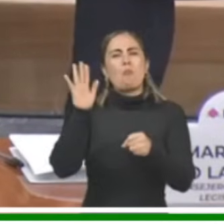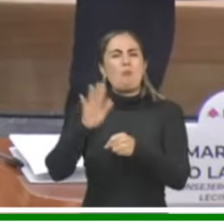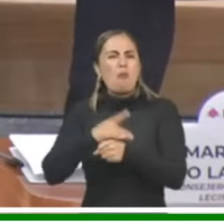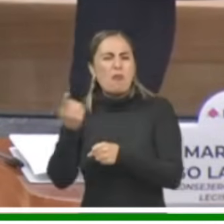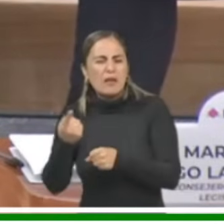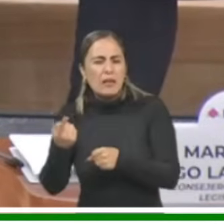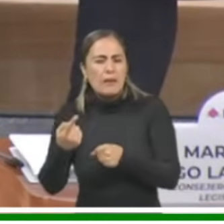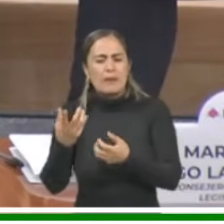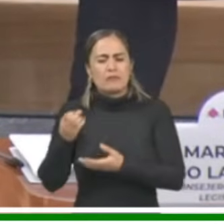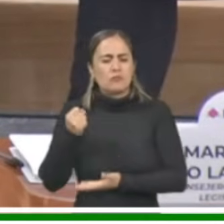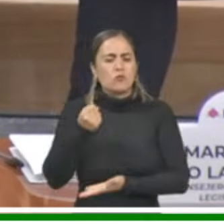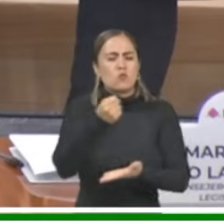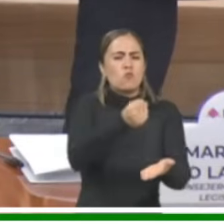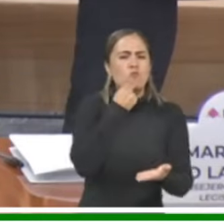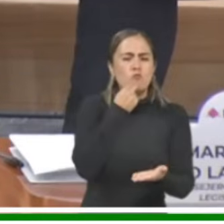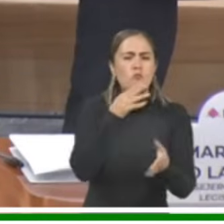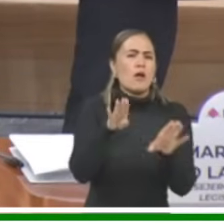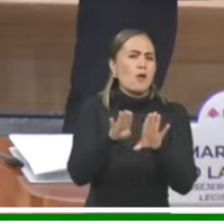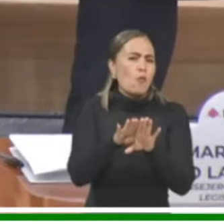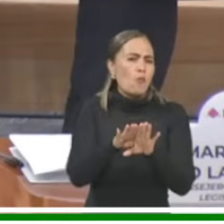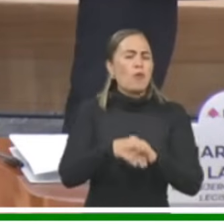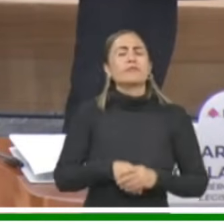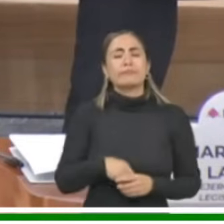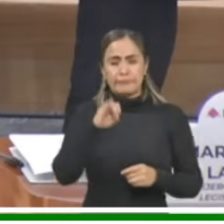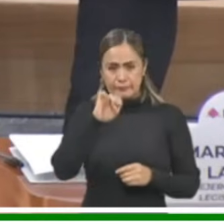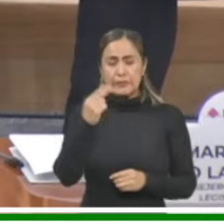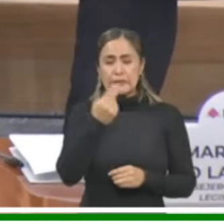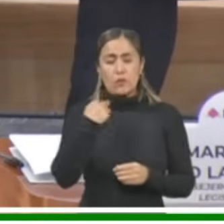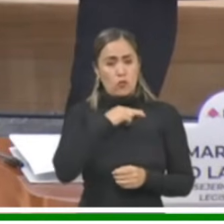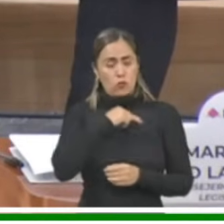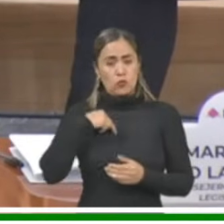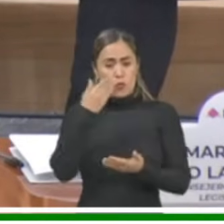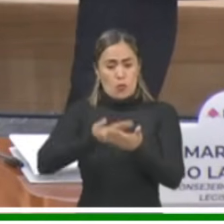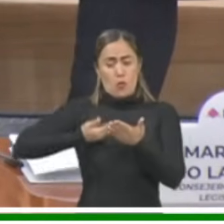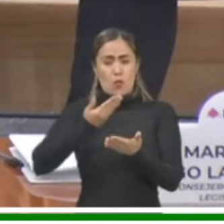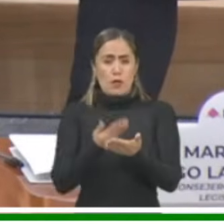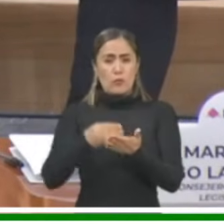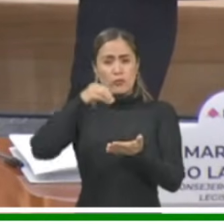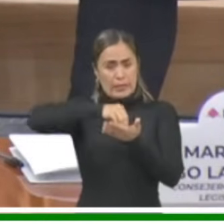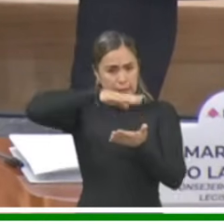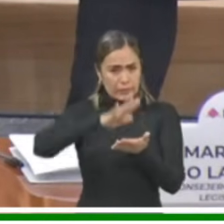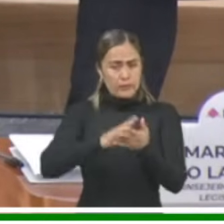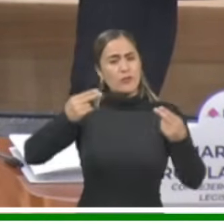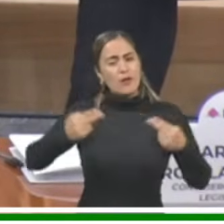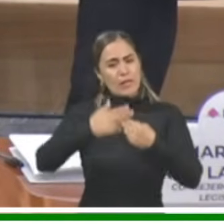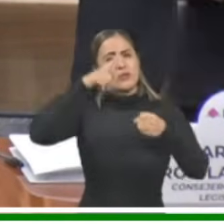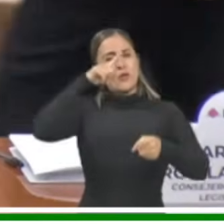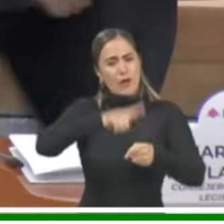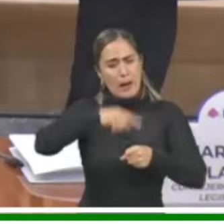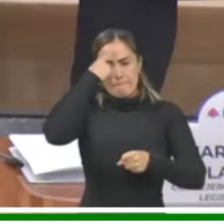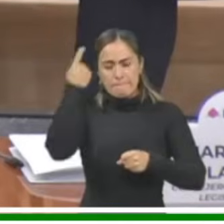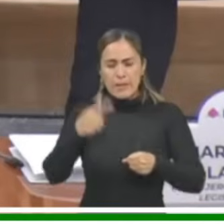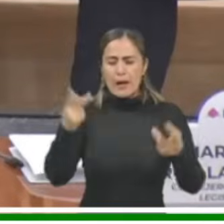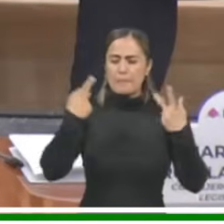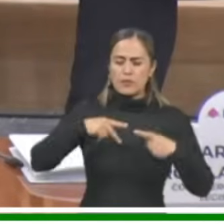de los recursos. Por esas razones proponemos la implementación del Registro Nacional de